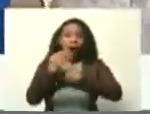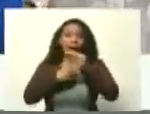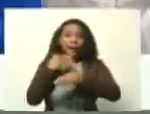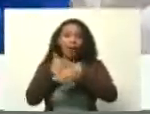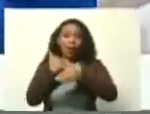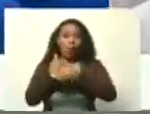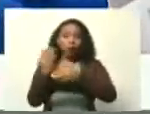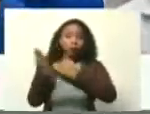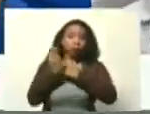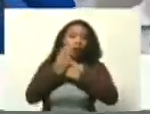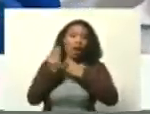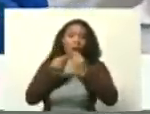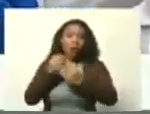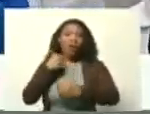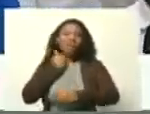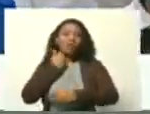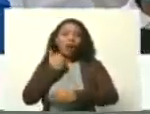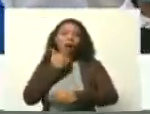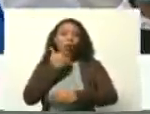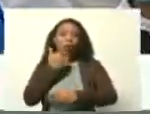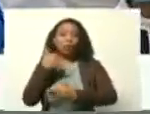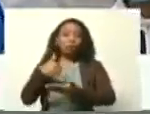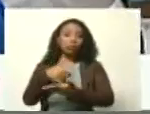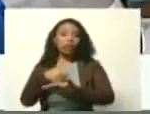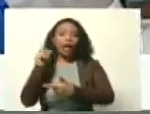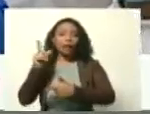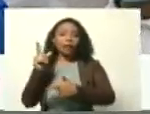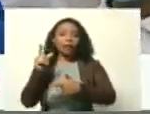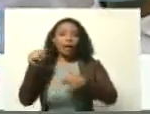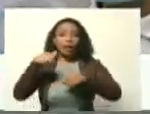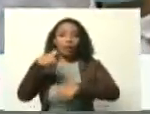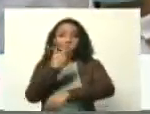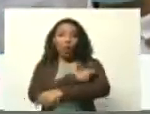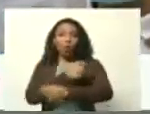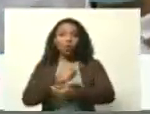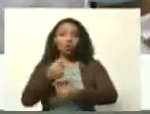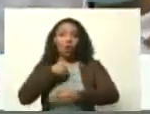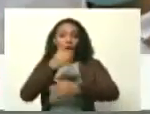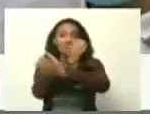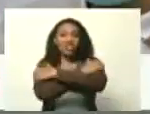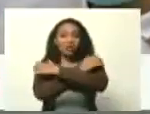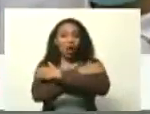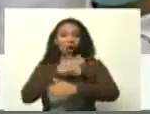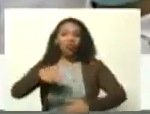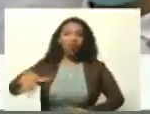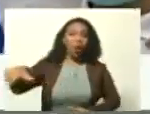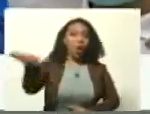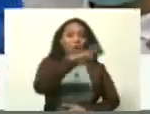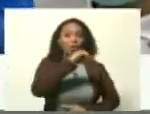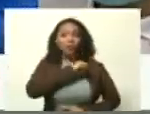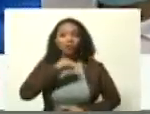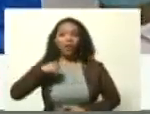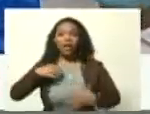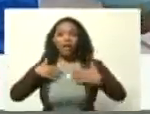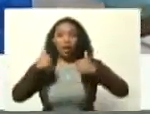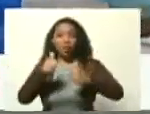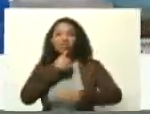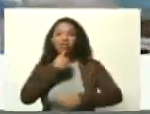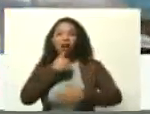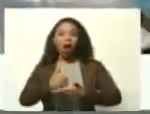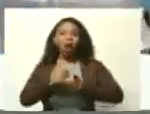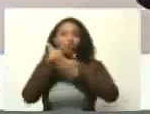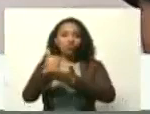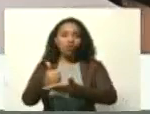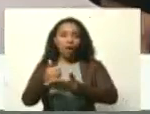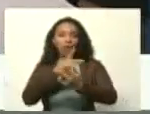que me alegra mucho estar acá en este puesto de vacunación. Lo felicito a todo el personal de salud, a quienes están ayudando,